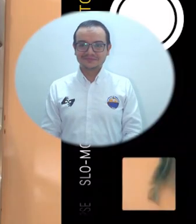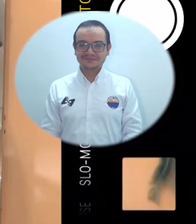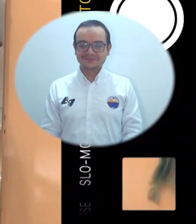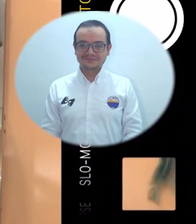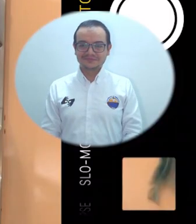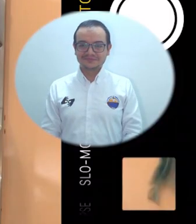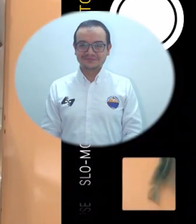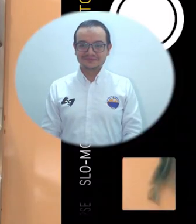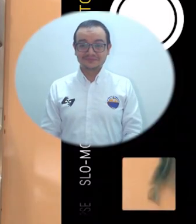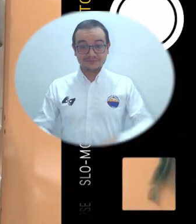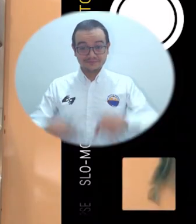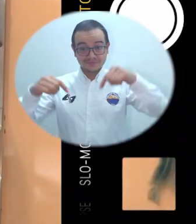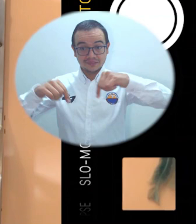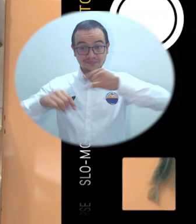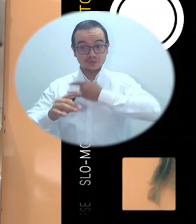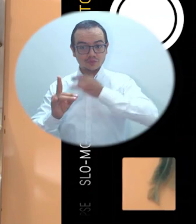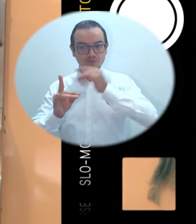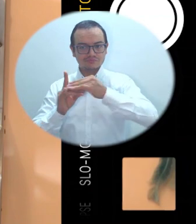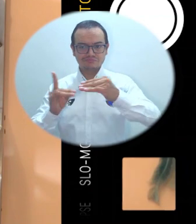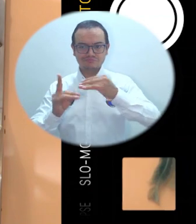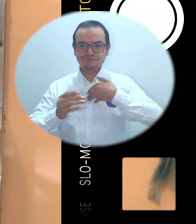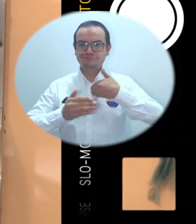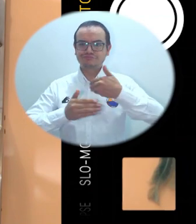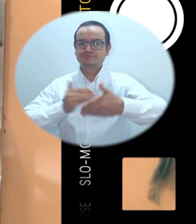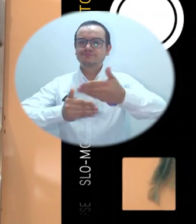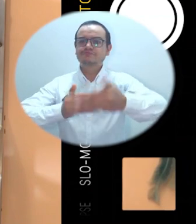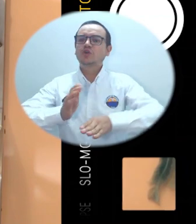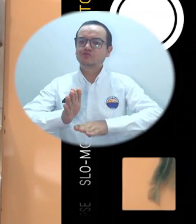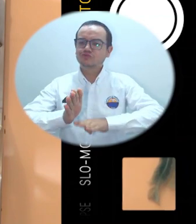En Unimagdalena seguimos avanzando y a pesar